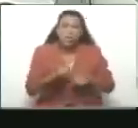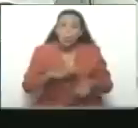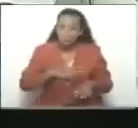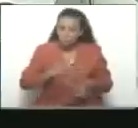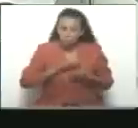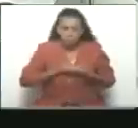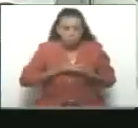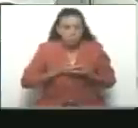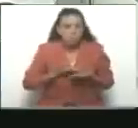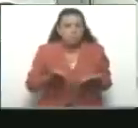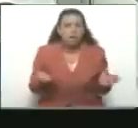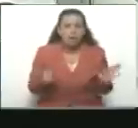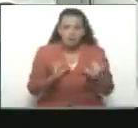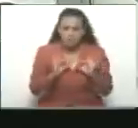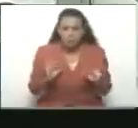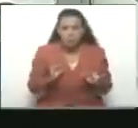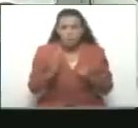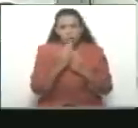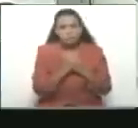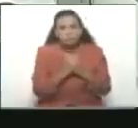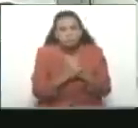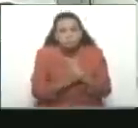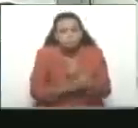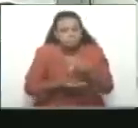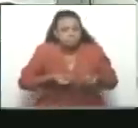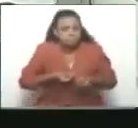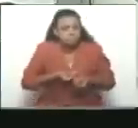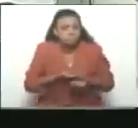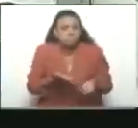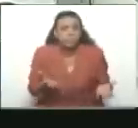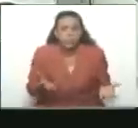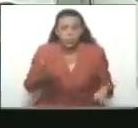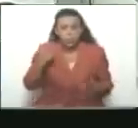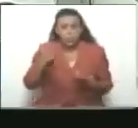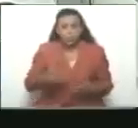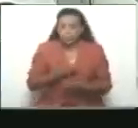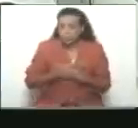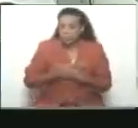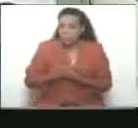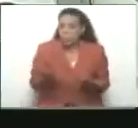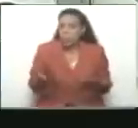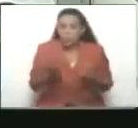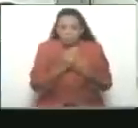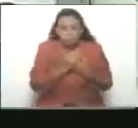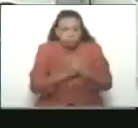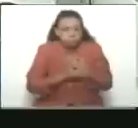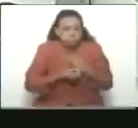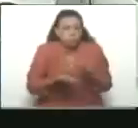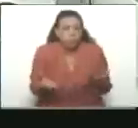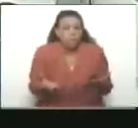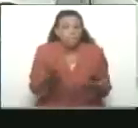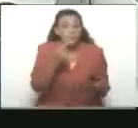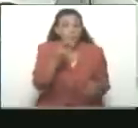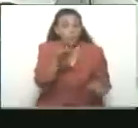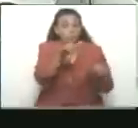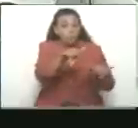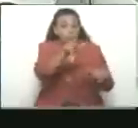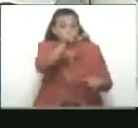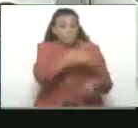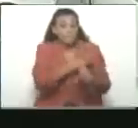podíamos de alguna manera manifestar en ese momento no solidaridad pero usted asumió un